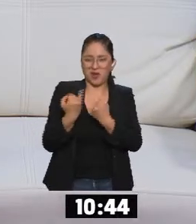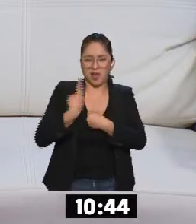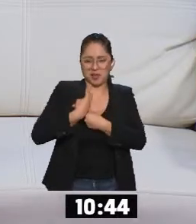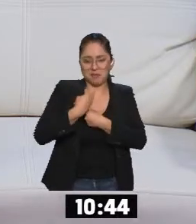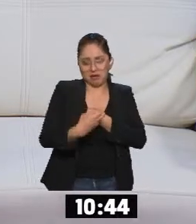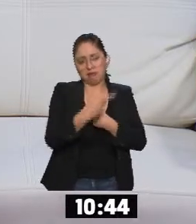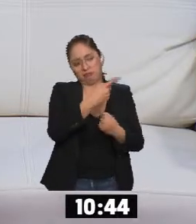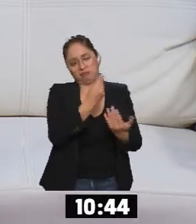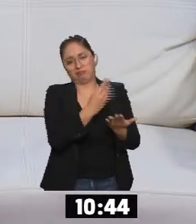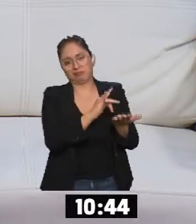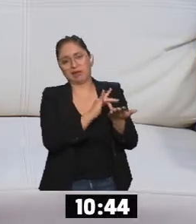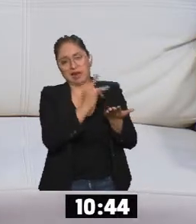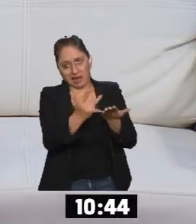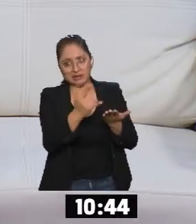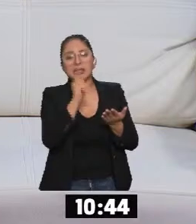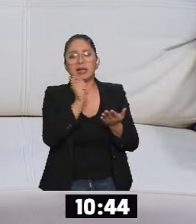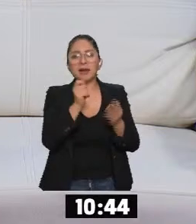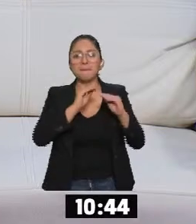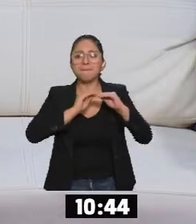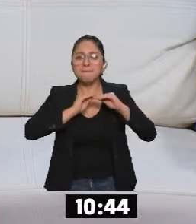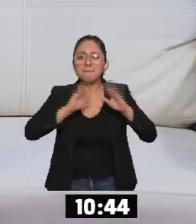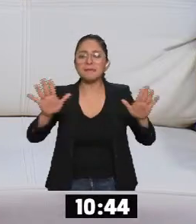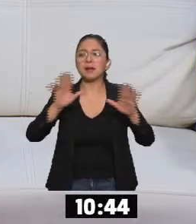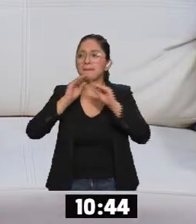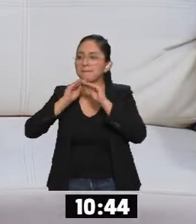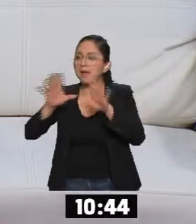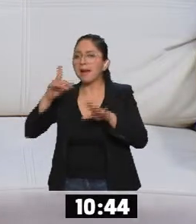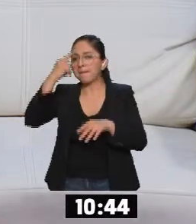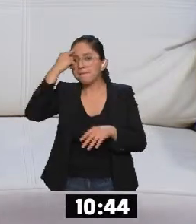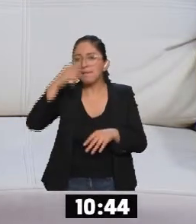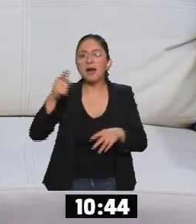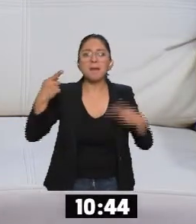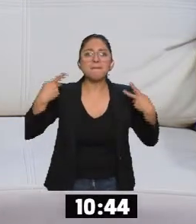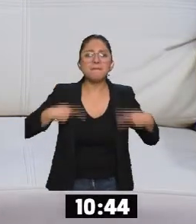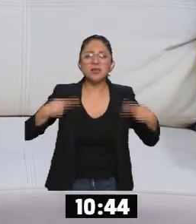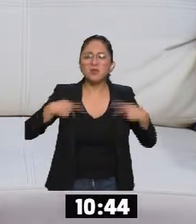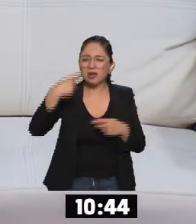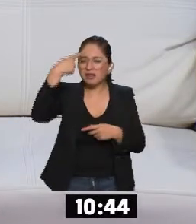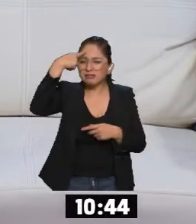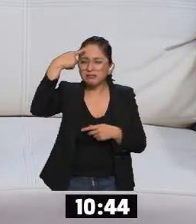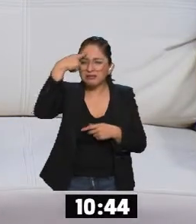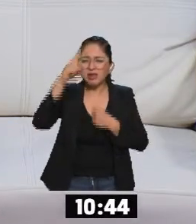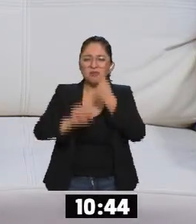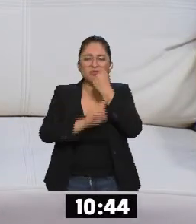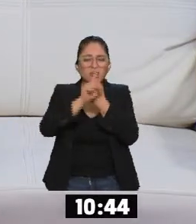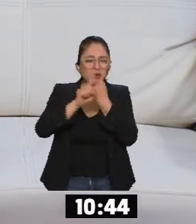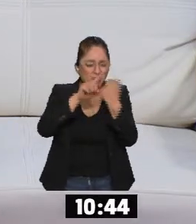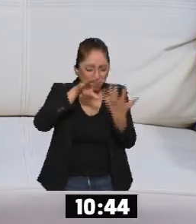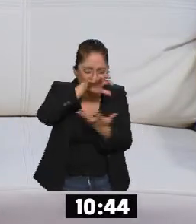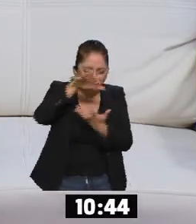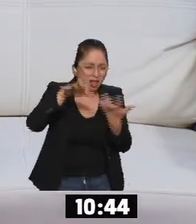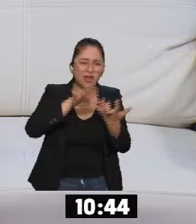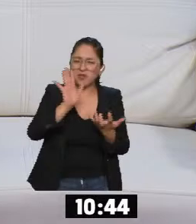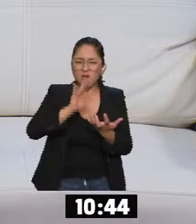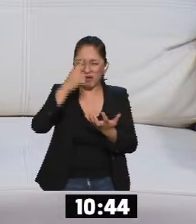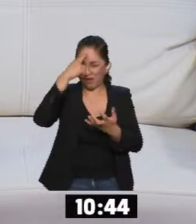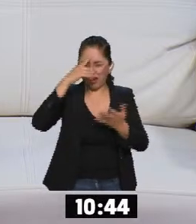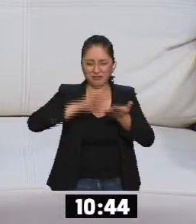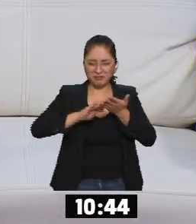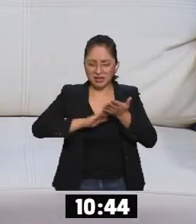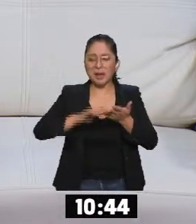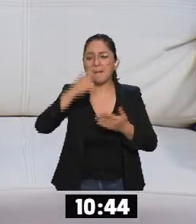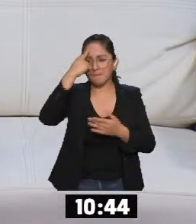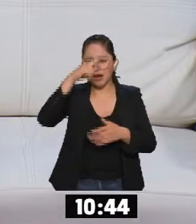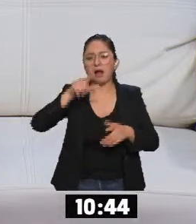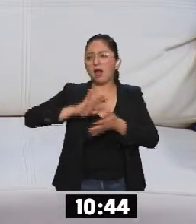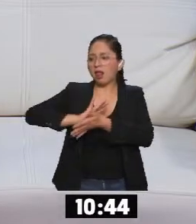programas especiales, que es lo principal para terminar con esas telarañas mentales y que esta información permita que pues no haya esta